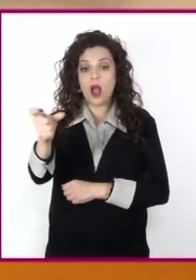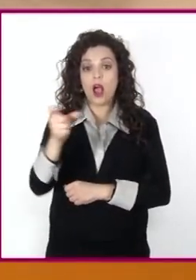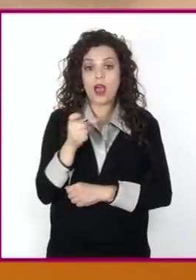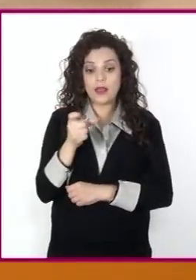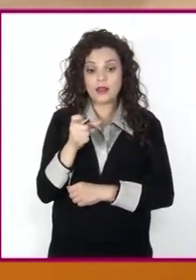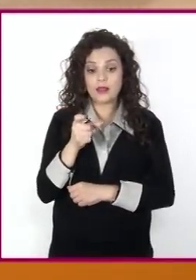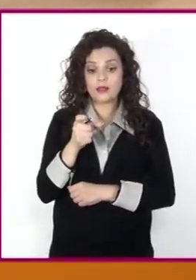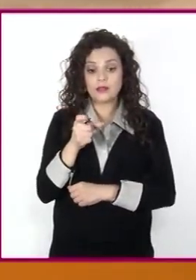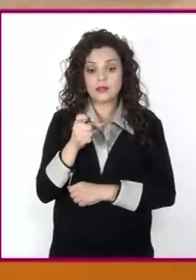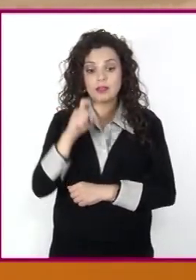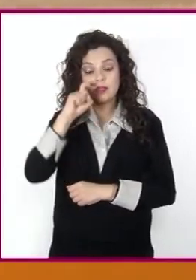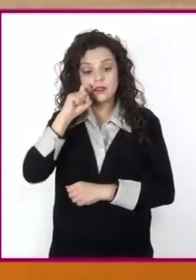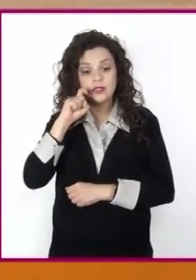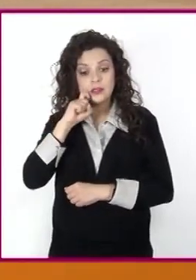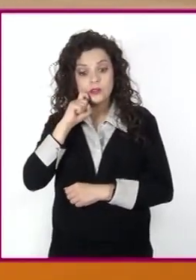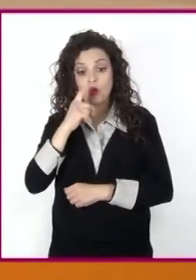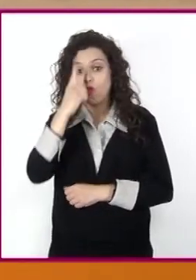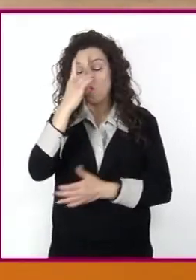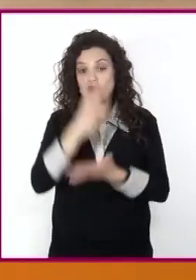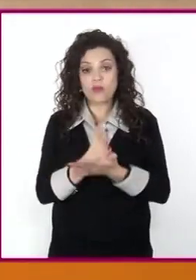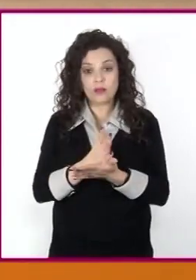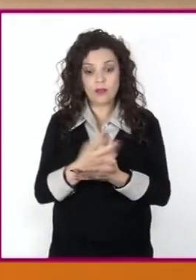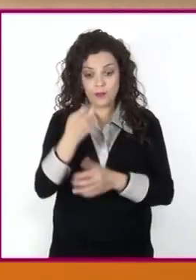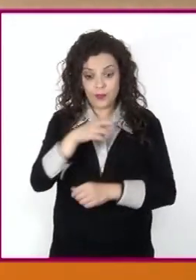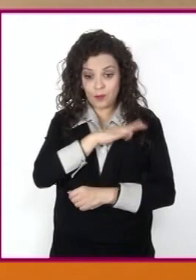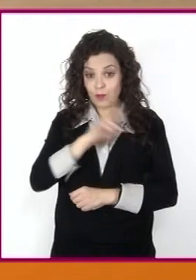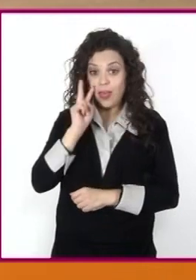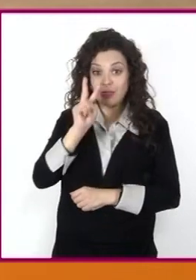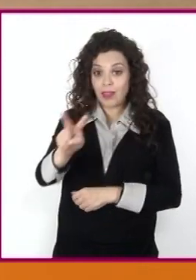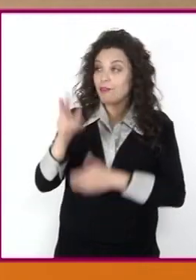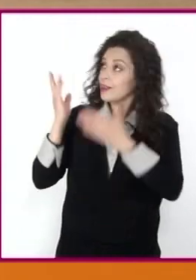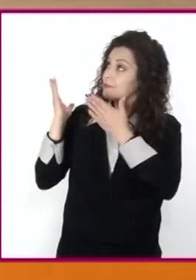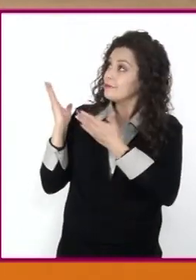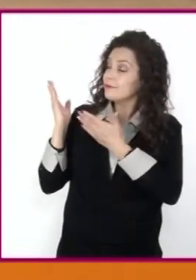sexual, como se puede observar en este modelo del